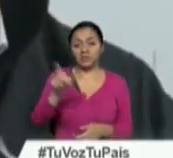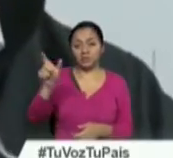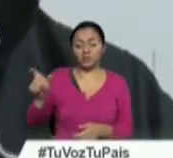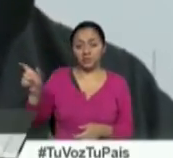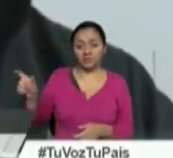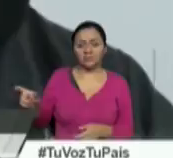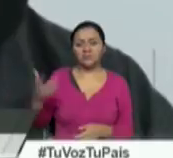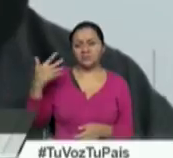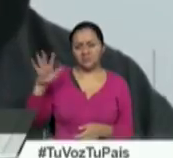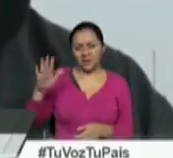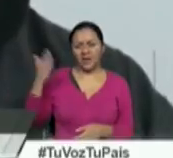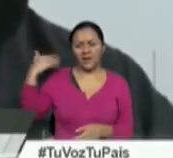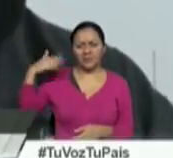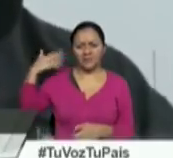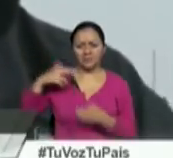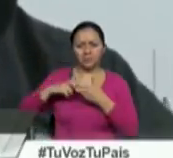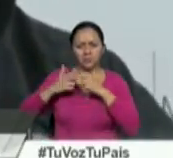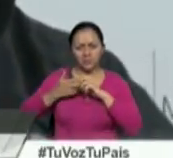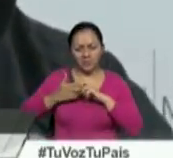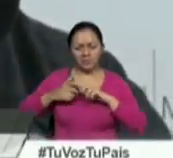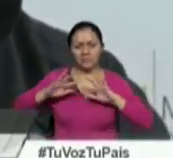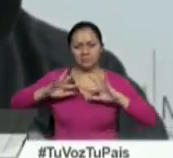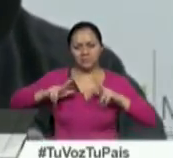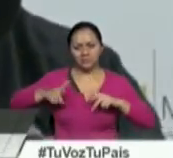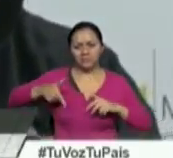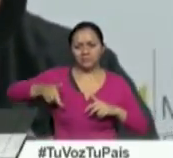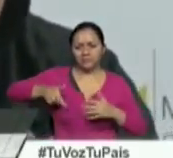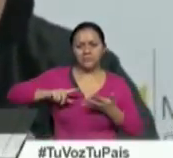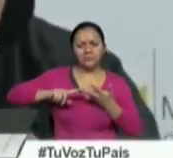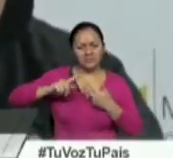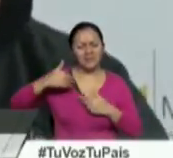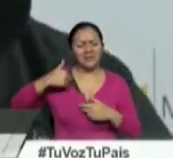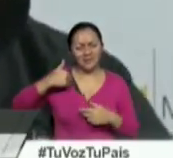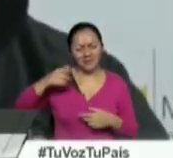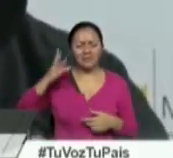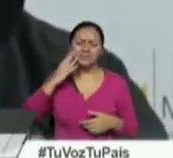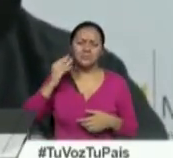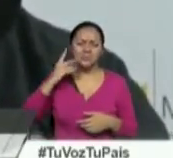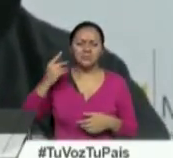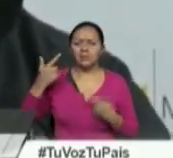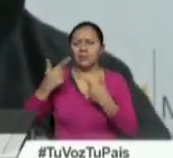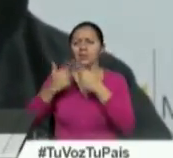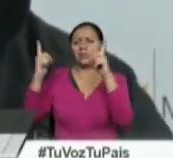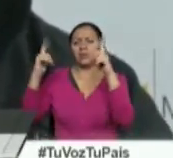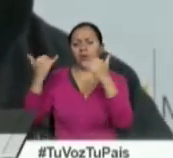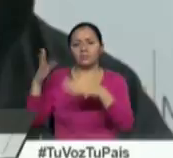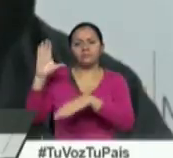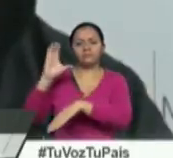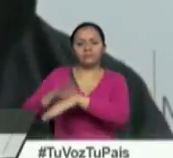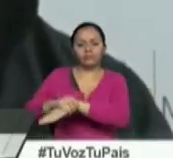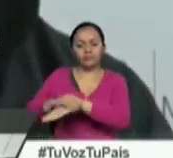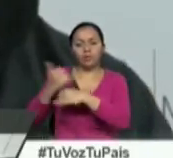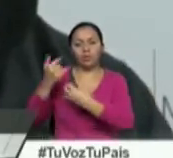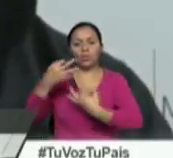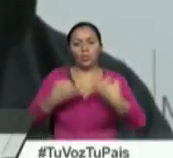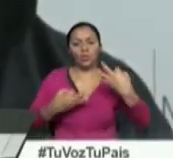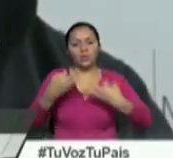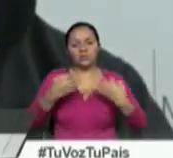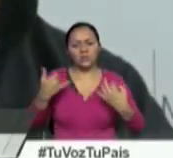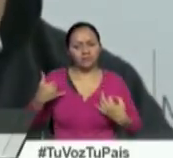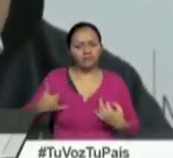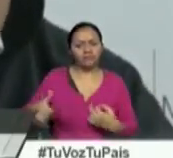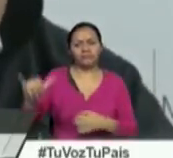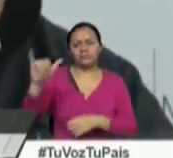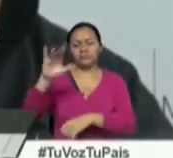varios delitos: asociación ilícita, robo agravado, entre otros, y vamos a coordinar con las autoridades de la función judicial para poder